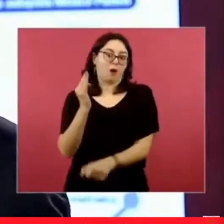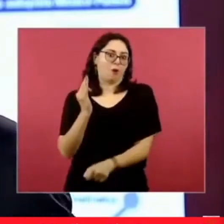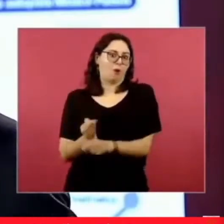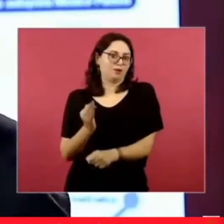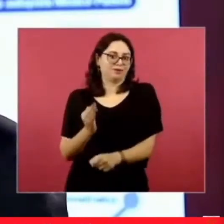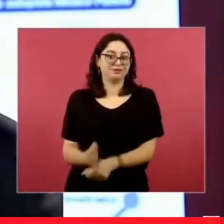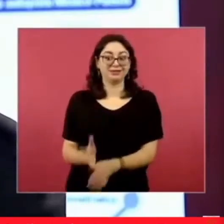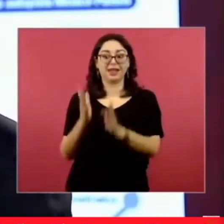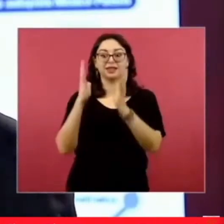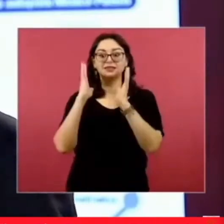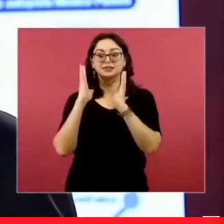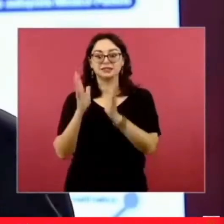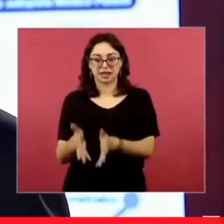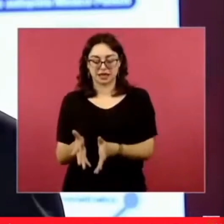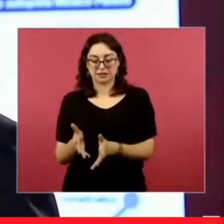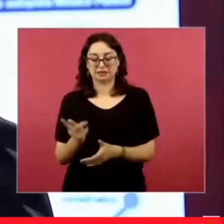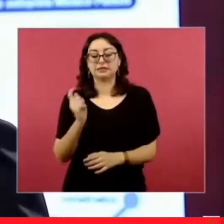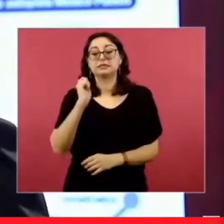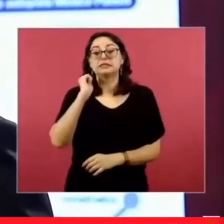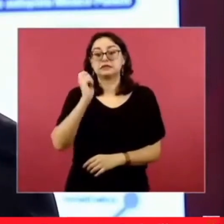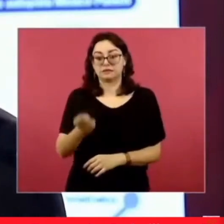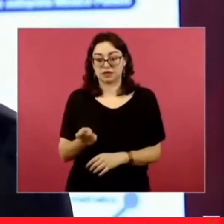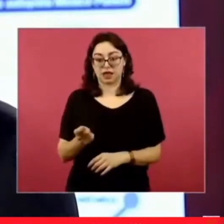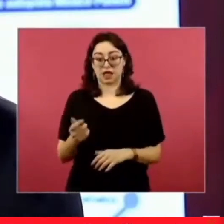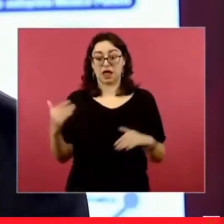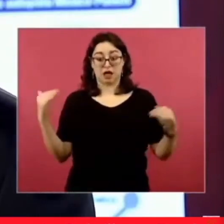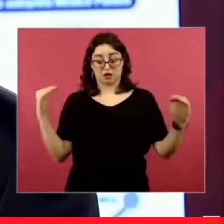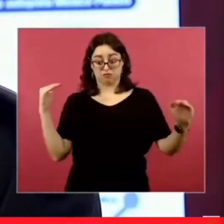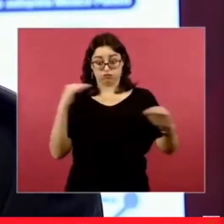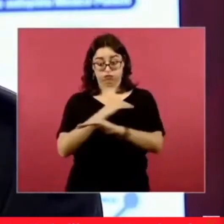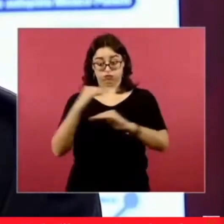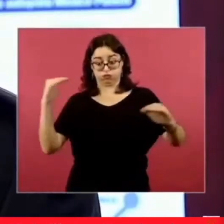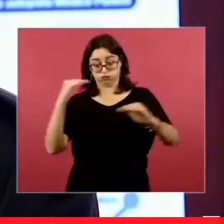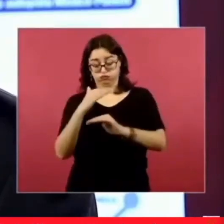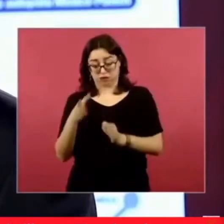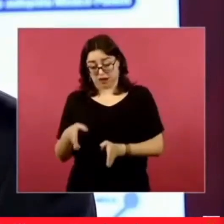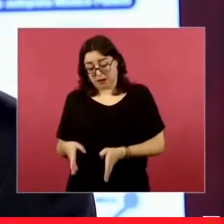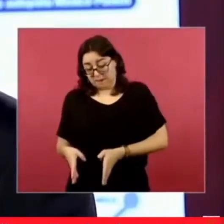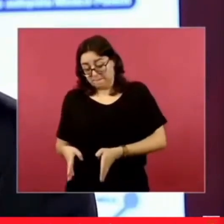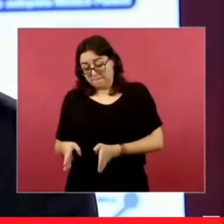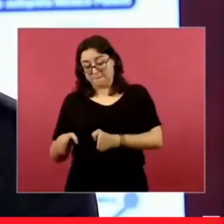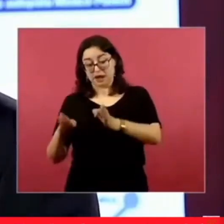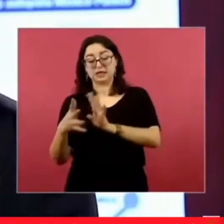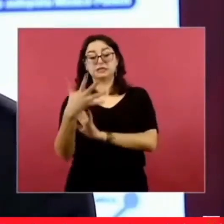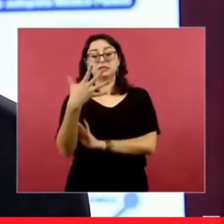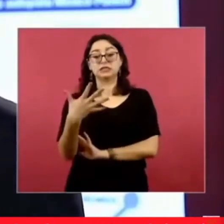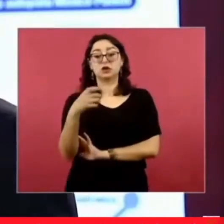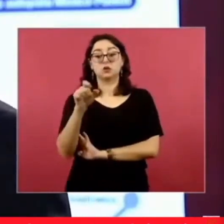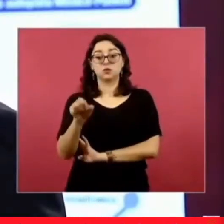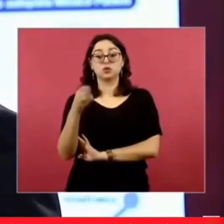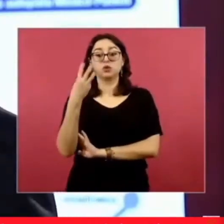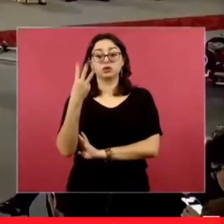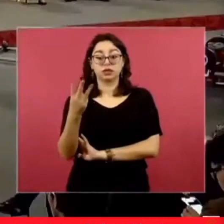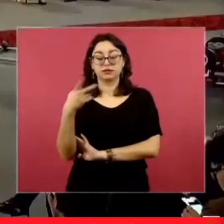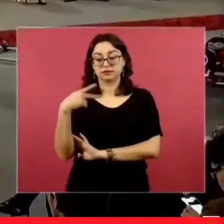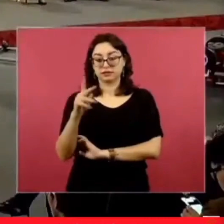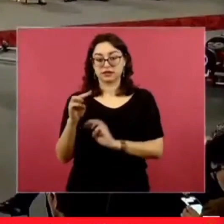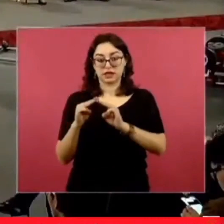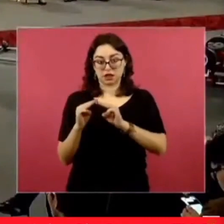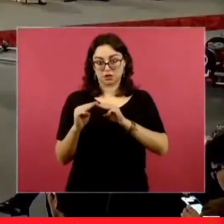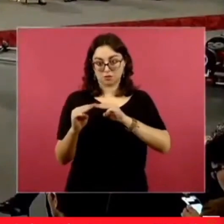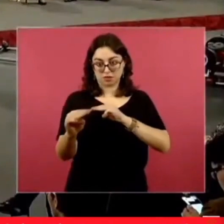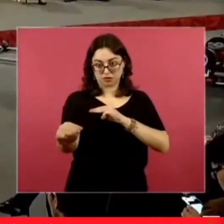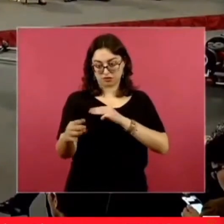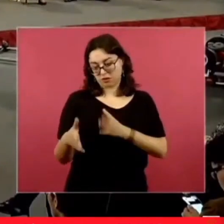central, es decir, la parte de en medio de la autopista México-Puebla. Son 5.3 kilómetros. Este va a nivel de piso